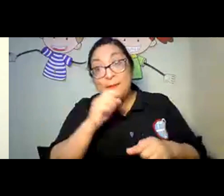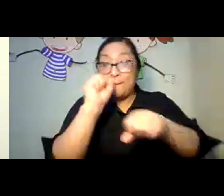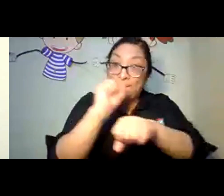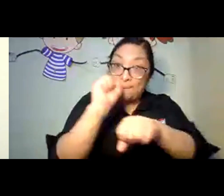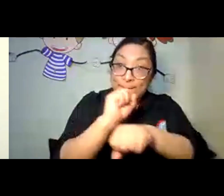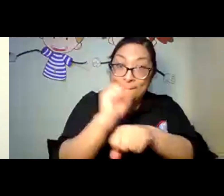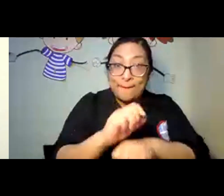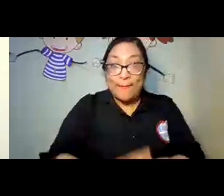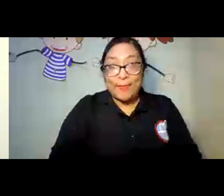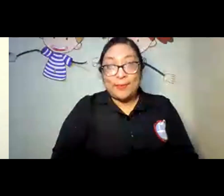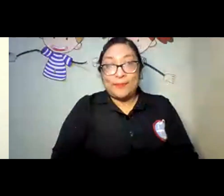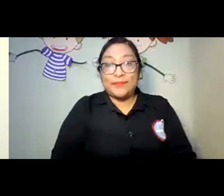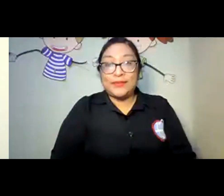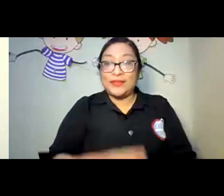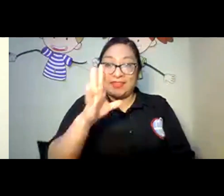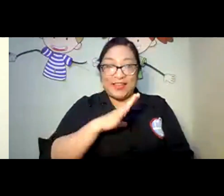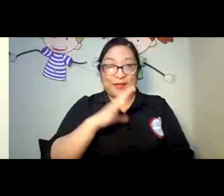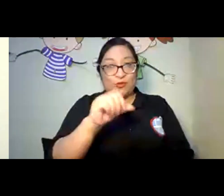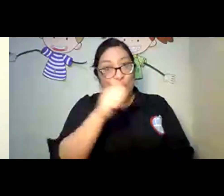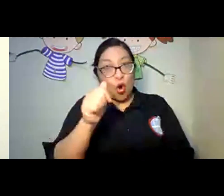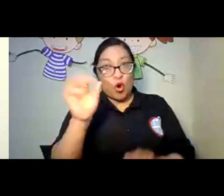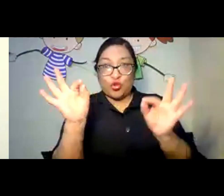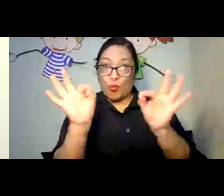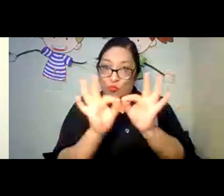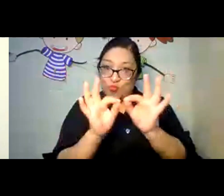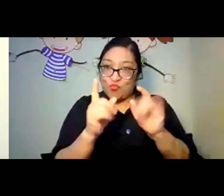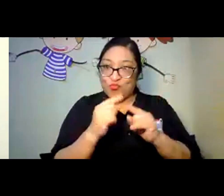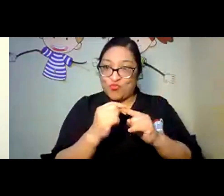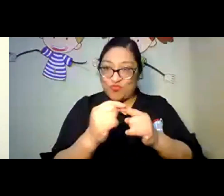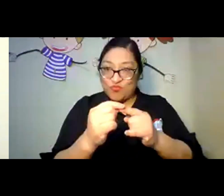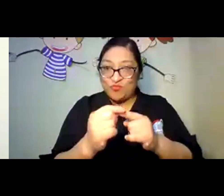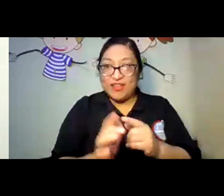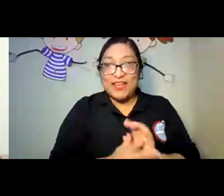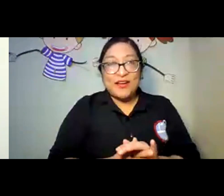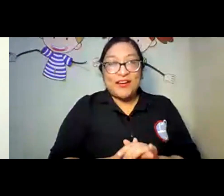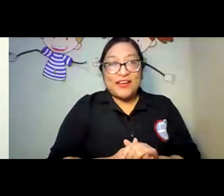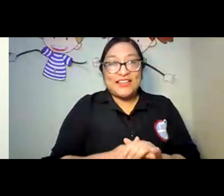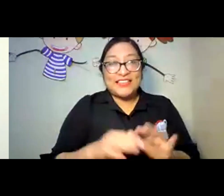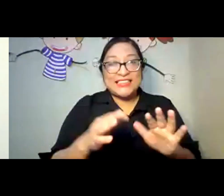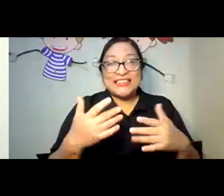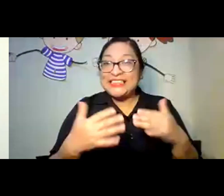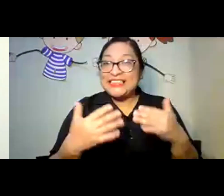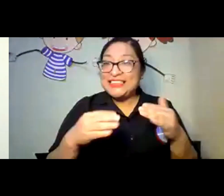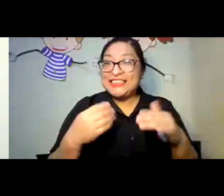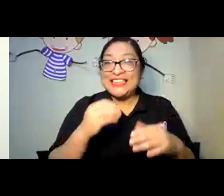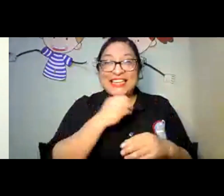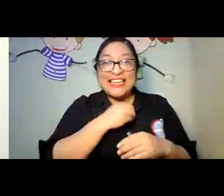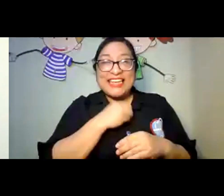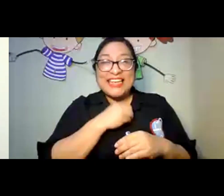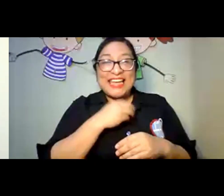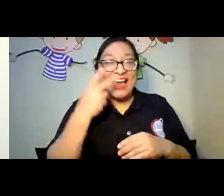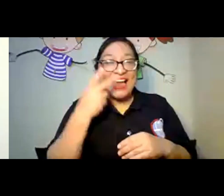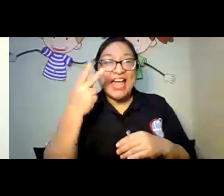otro punto muy especial y es la presentación de una línea del tiempo. Ustedes, queremos ver cómo nuestros estudiantes han